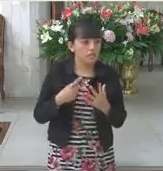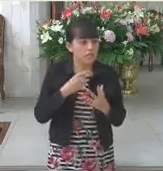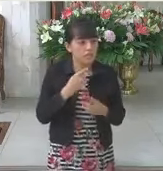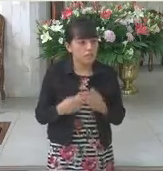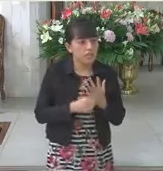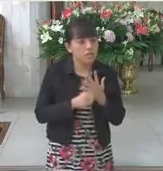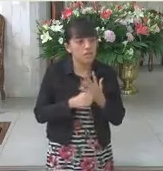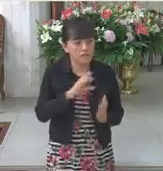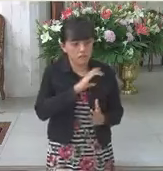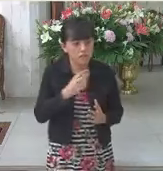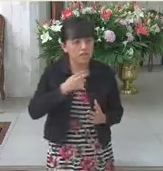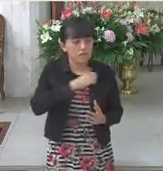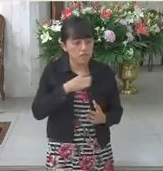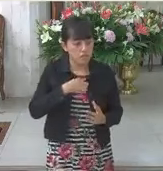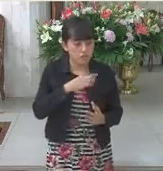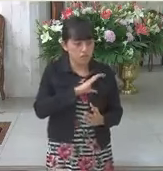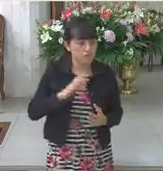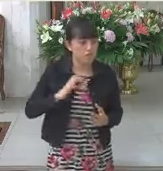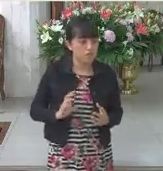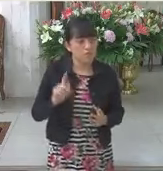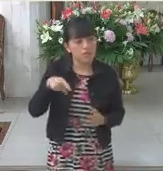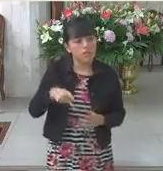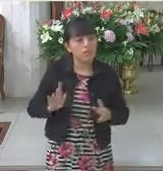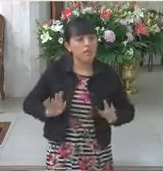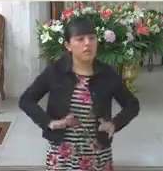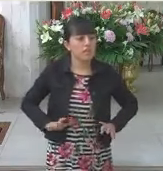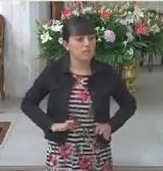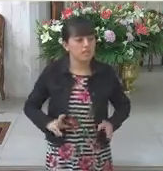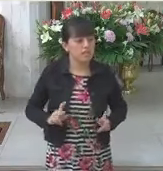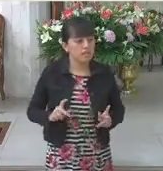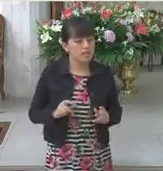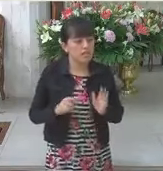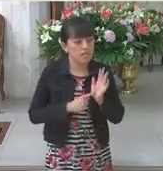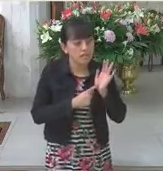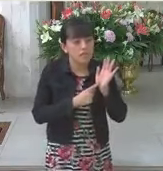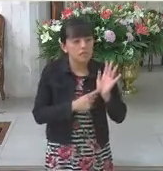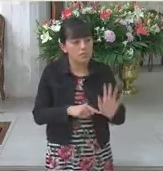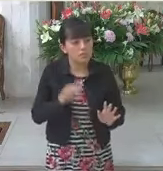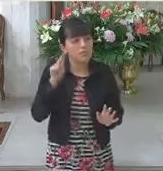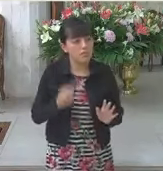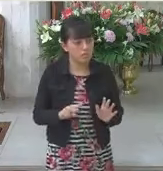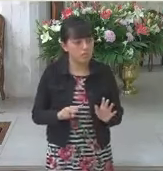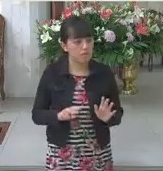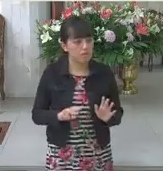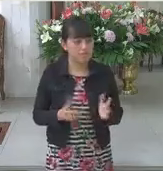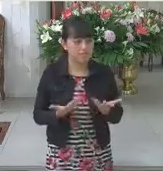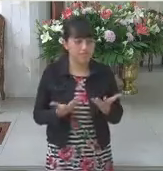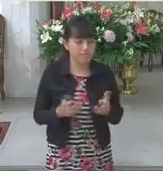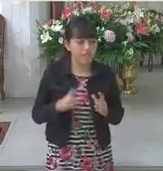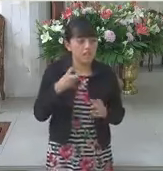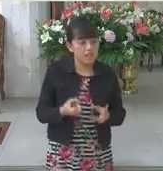templo en donde las cosas son diferentes es cuando se trata de